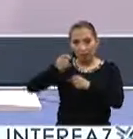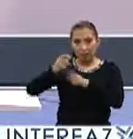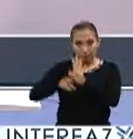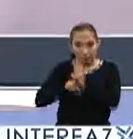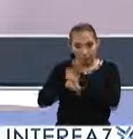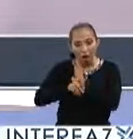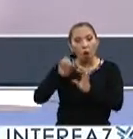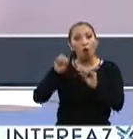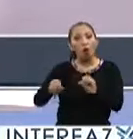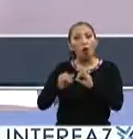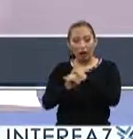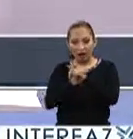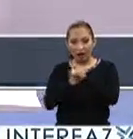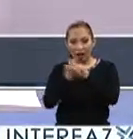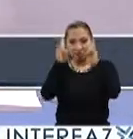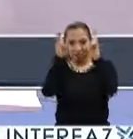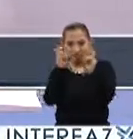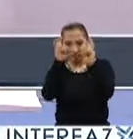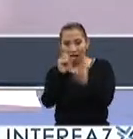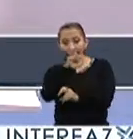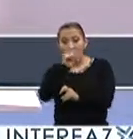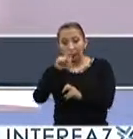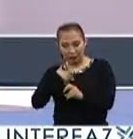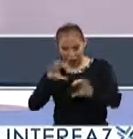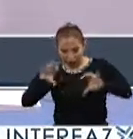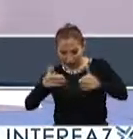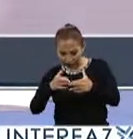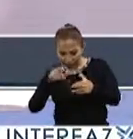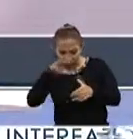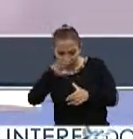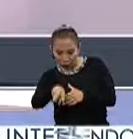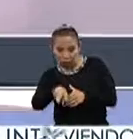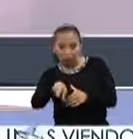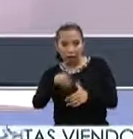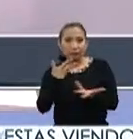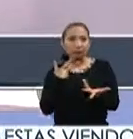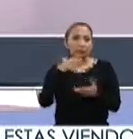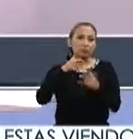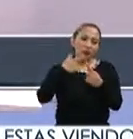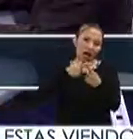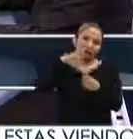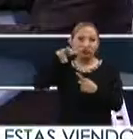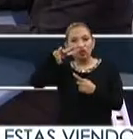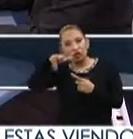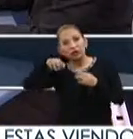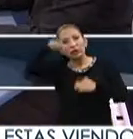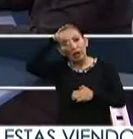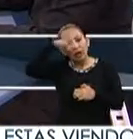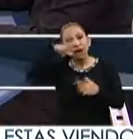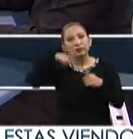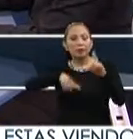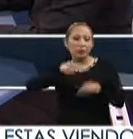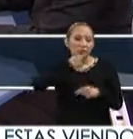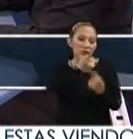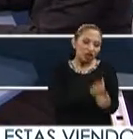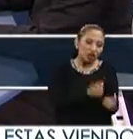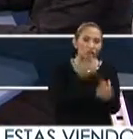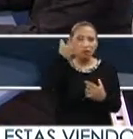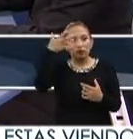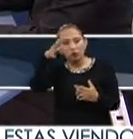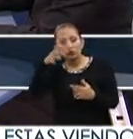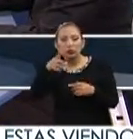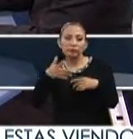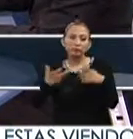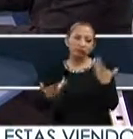o compras un videojuego en línea, tienen una clasificación donde más de 18. Exacto, si son para niños, si son para adultos,